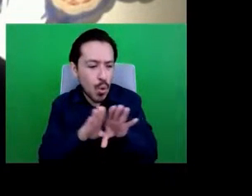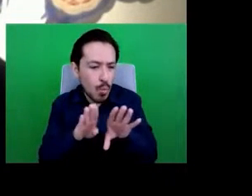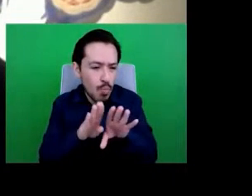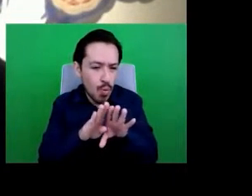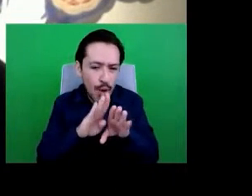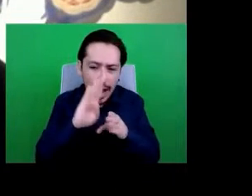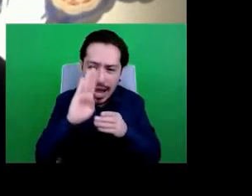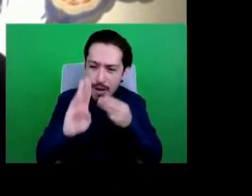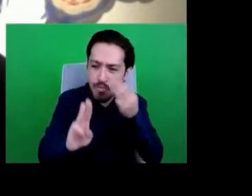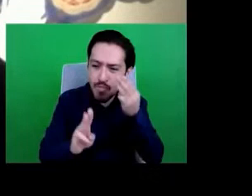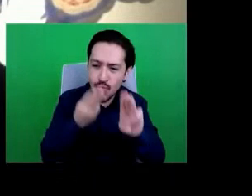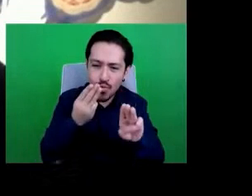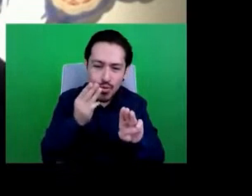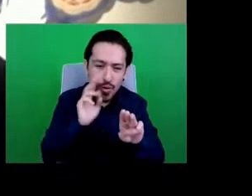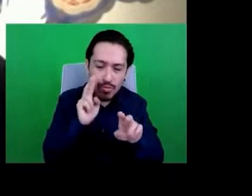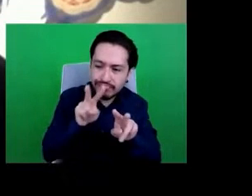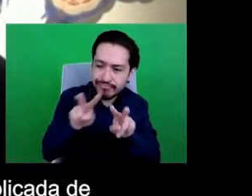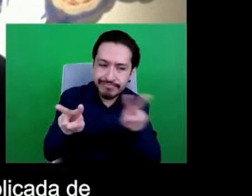los vea.